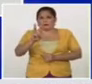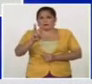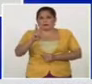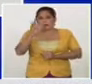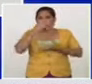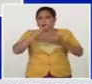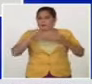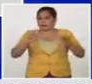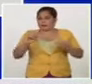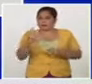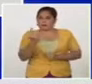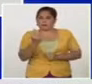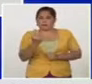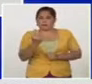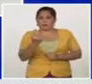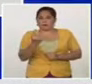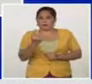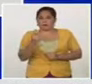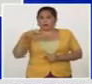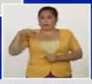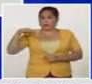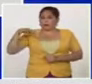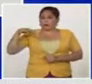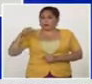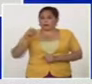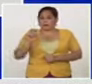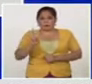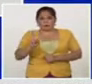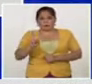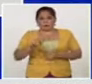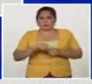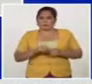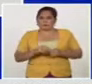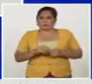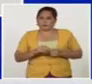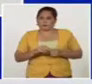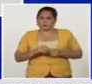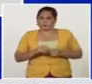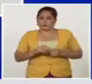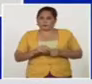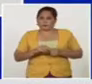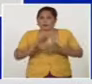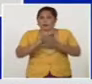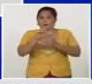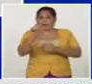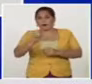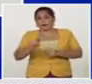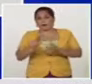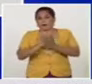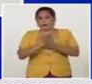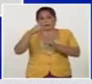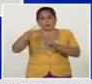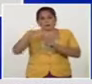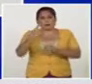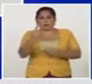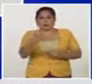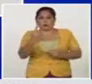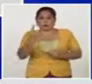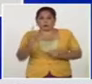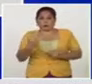Artemisa 1, de Pinar del Río 2, de Mayabeque y Matanzas 1 de cada